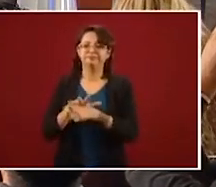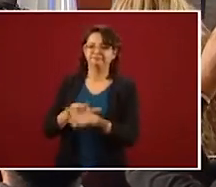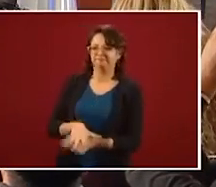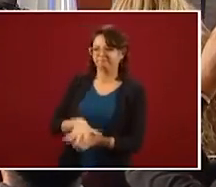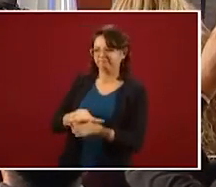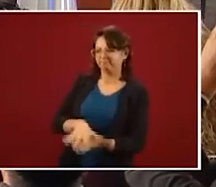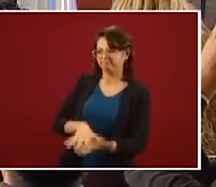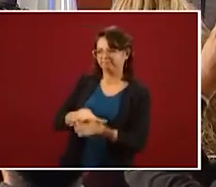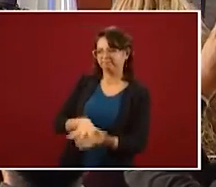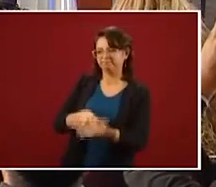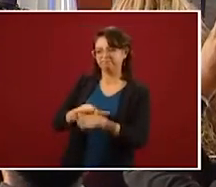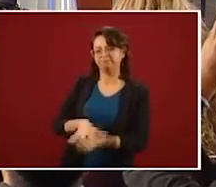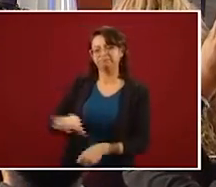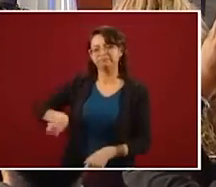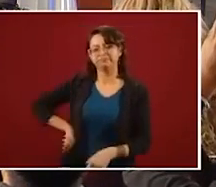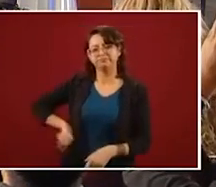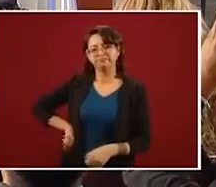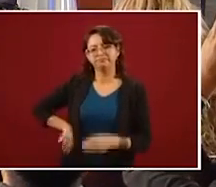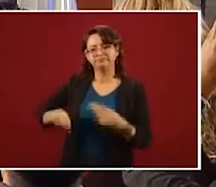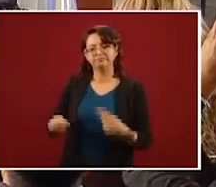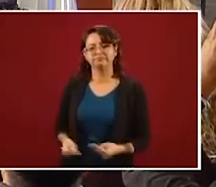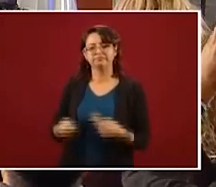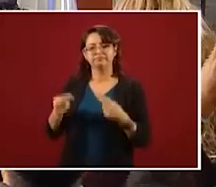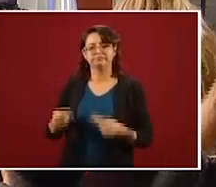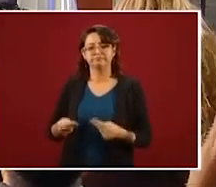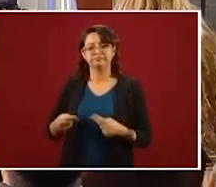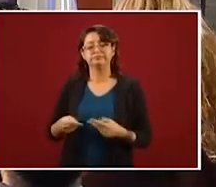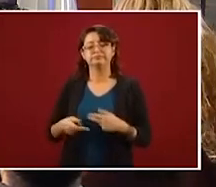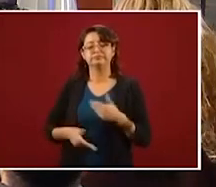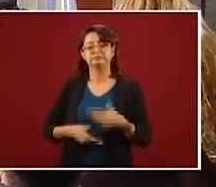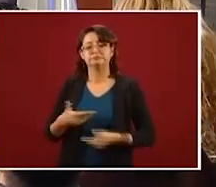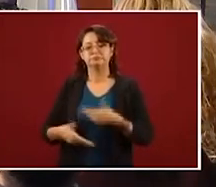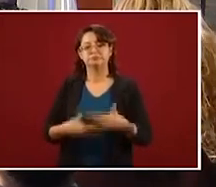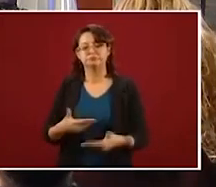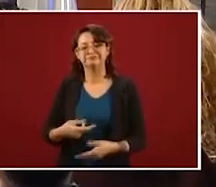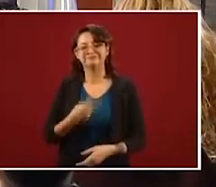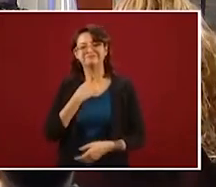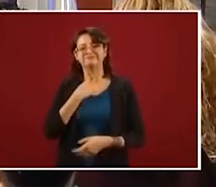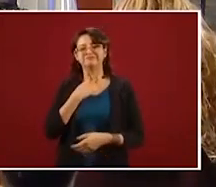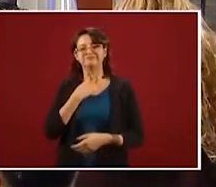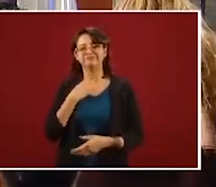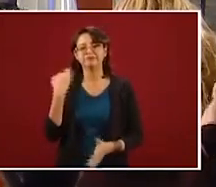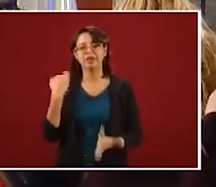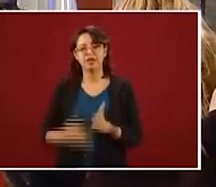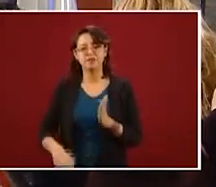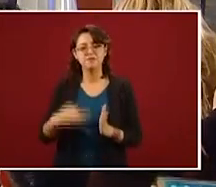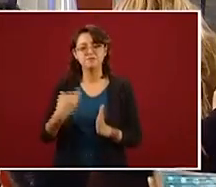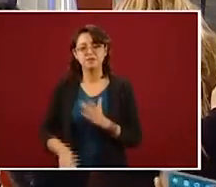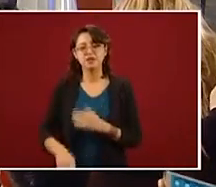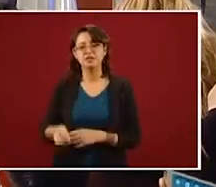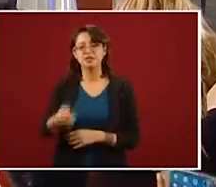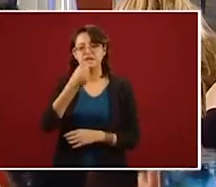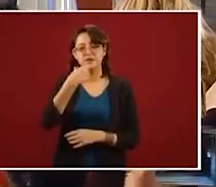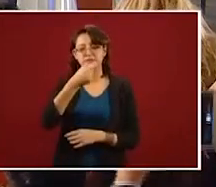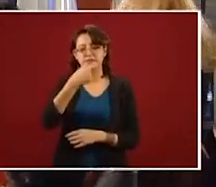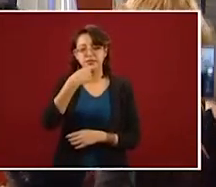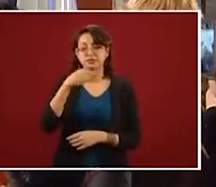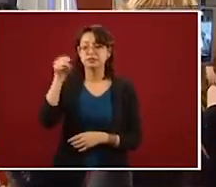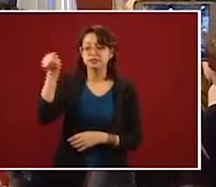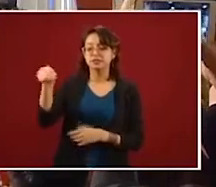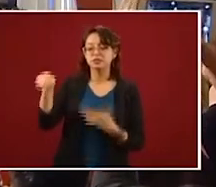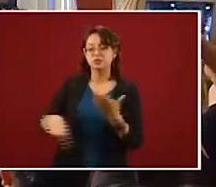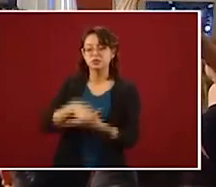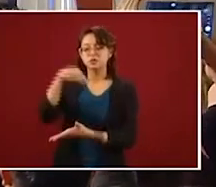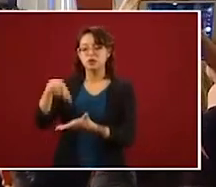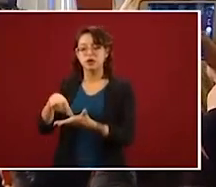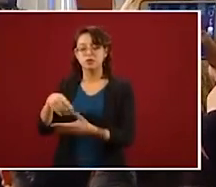interés comercial que lleven a que escaseen los medicamentos en el punto de servicio por